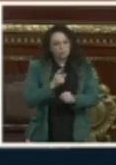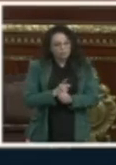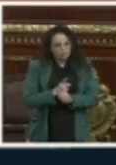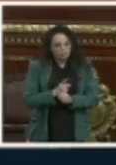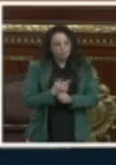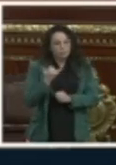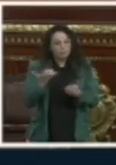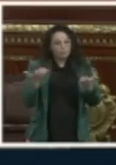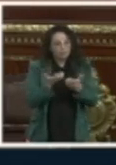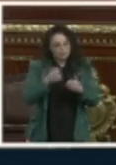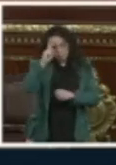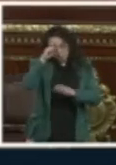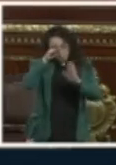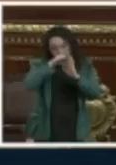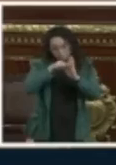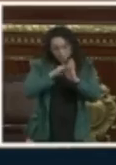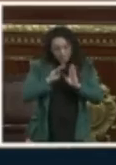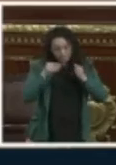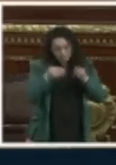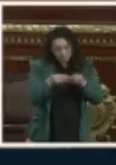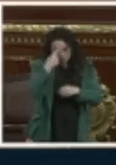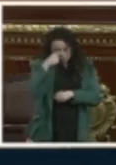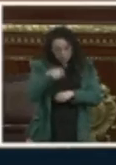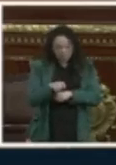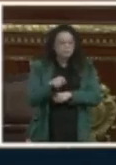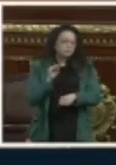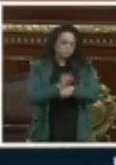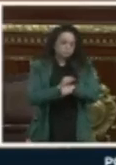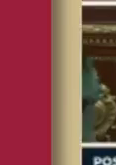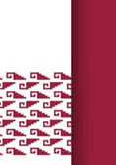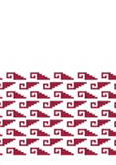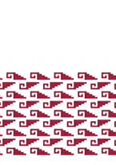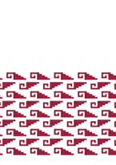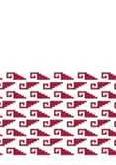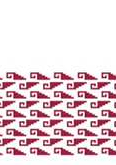públicas concretas para fortalecer la igualdad sustantiva.